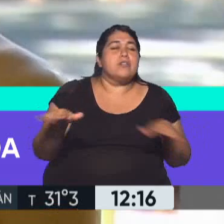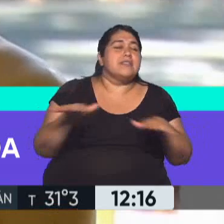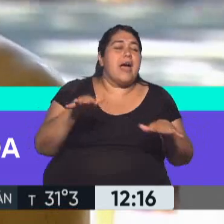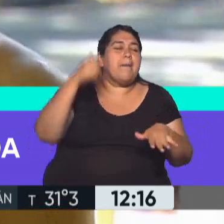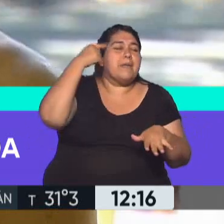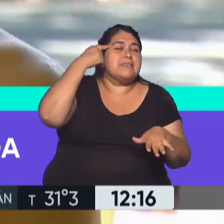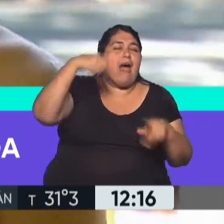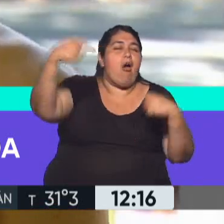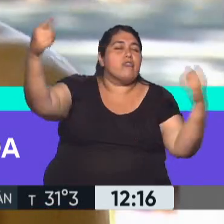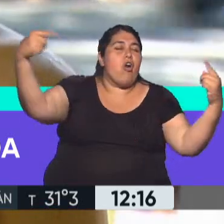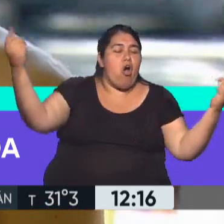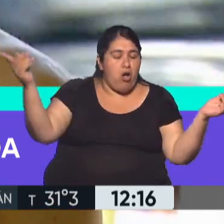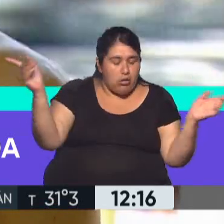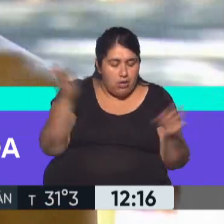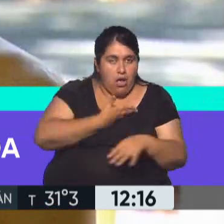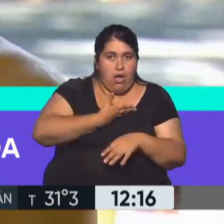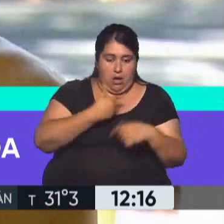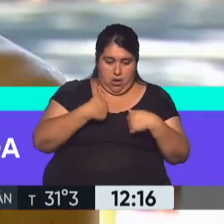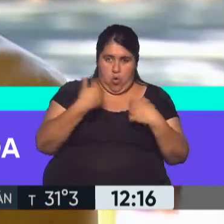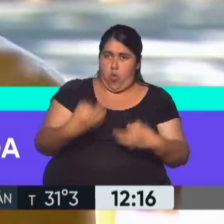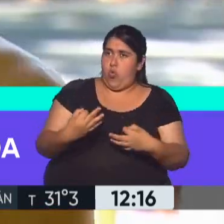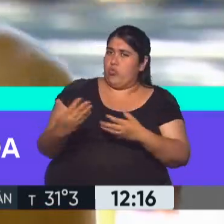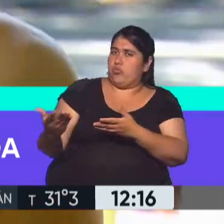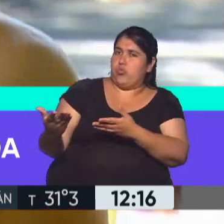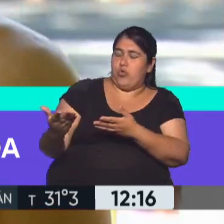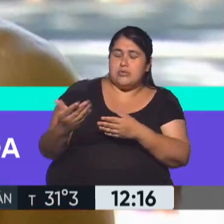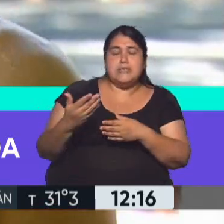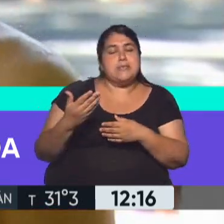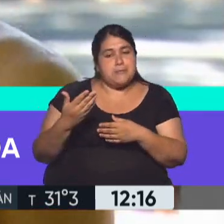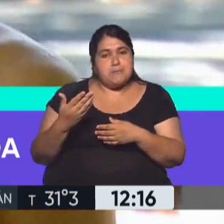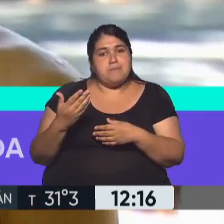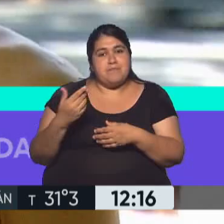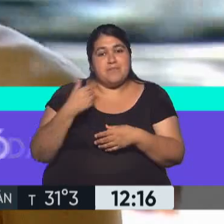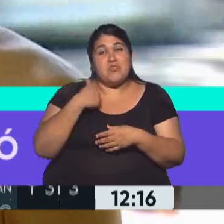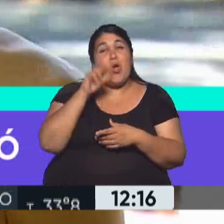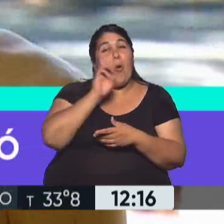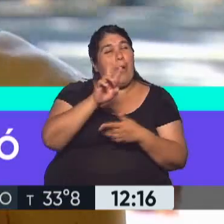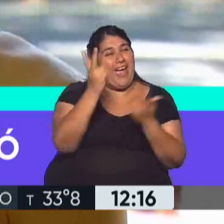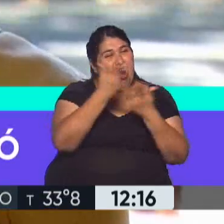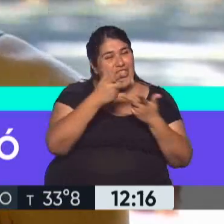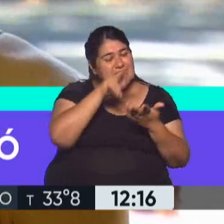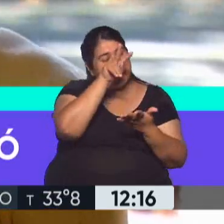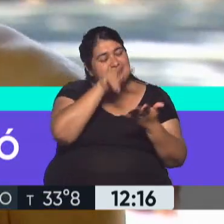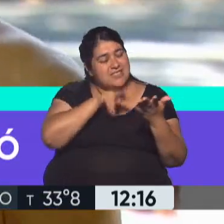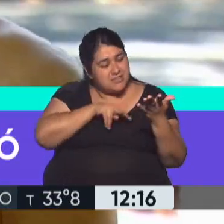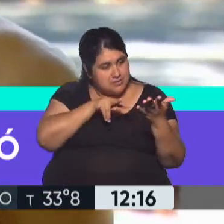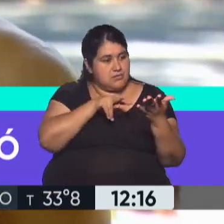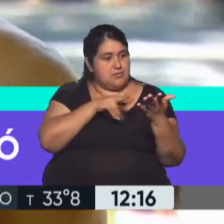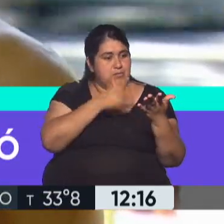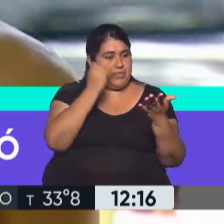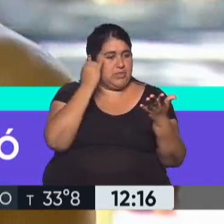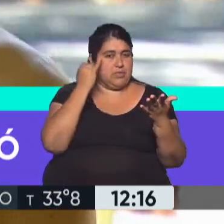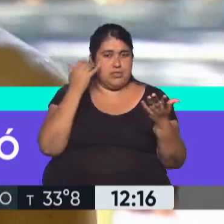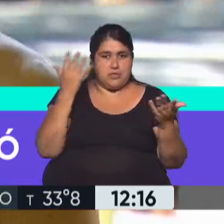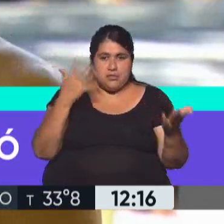muy lejos. Y le va a tocar siempre a otro. Le va a tocar siempre a otro. Y de hecho me pasó a mí cuando yo leía la noticia, la iba leyendo, y a medida que me